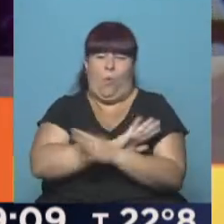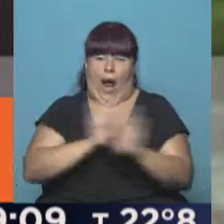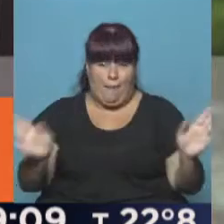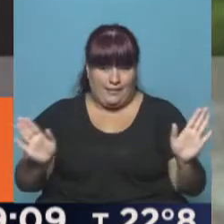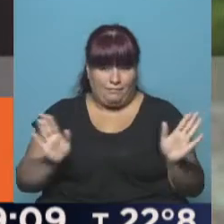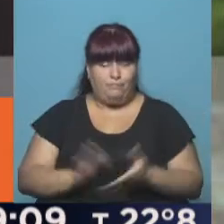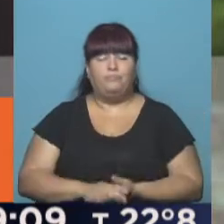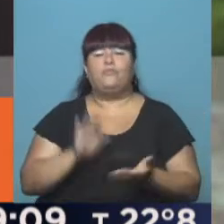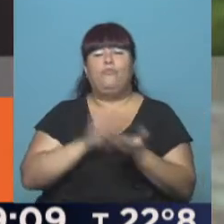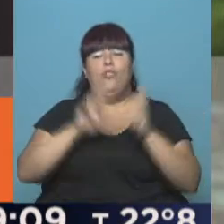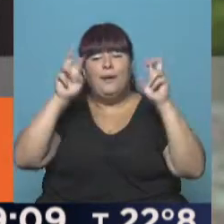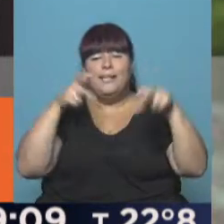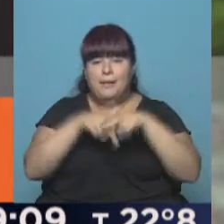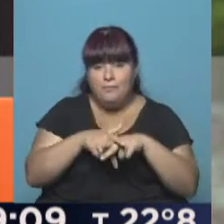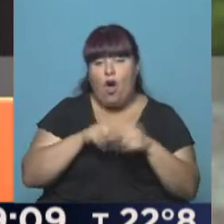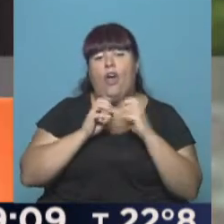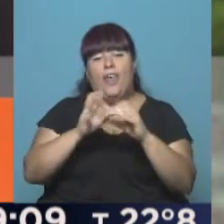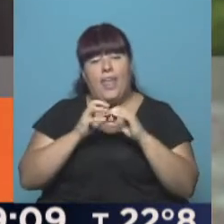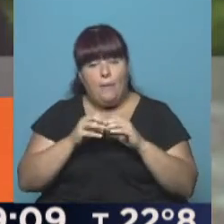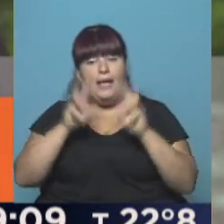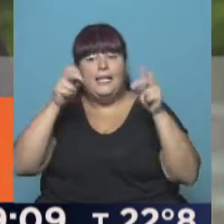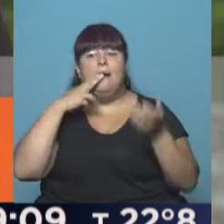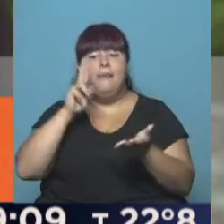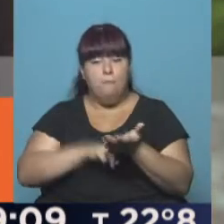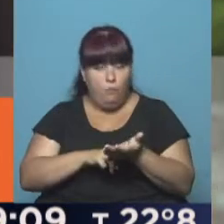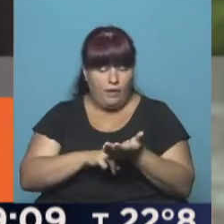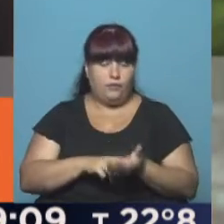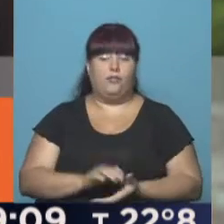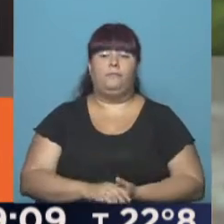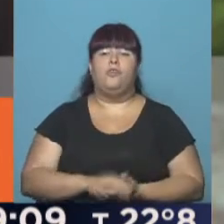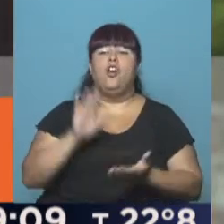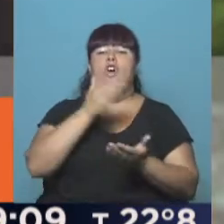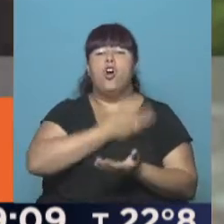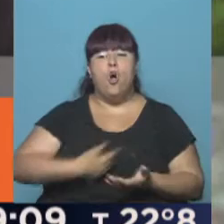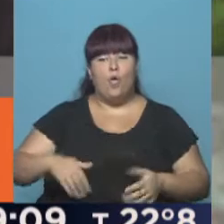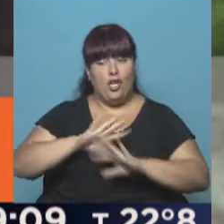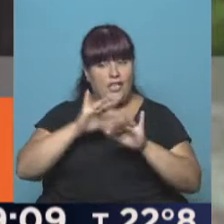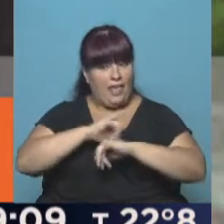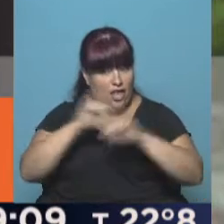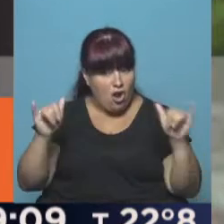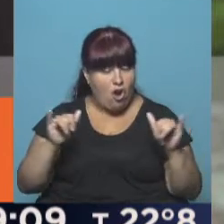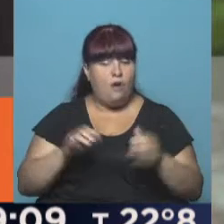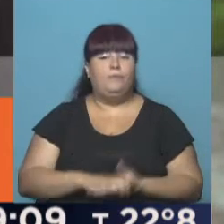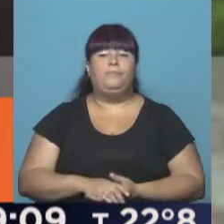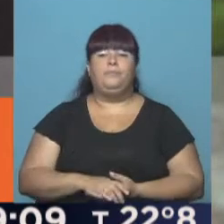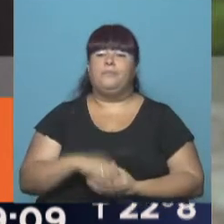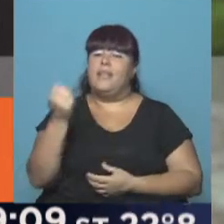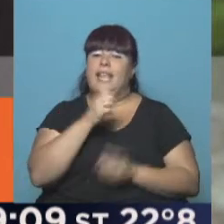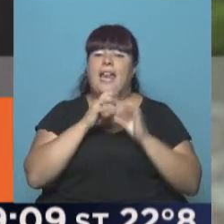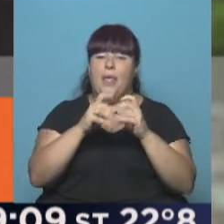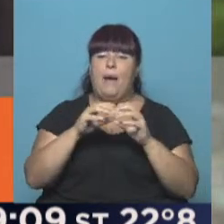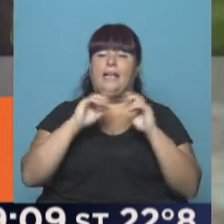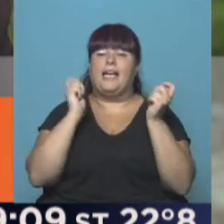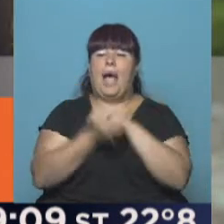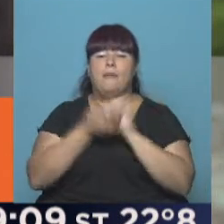dentro de los temas pendientes o temas de discusión el tema impositivo el gobierno ya adelantó que quiere discutir una